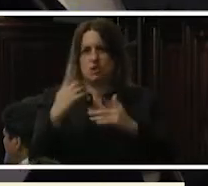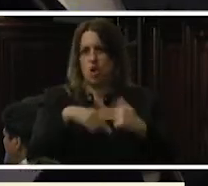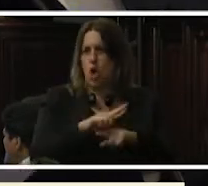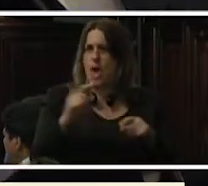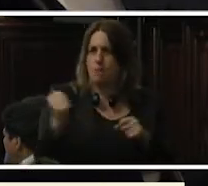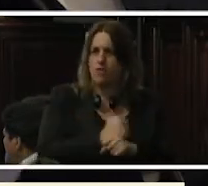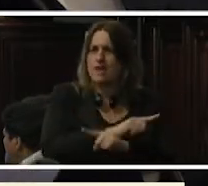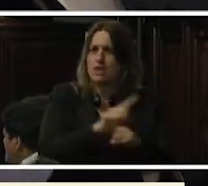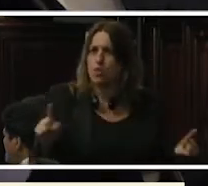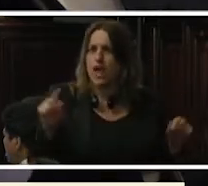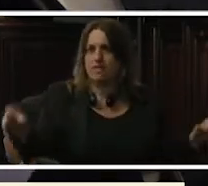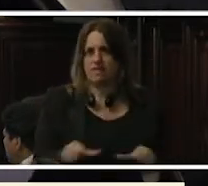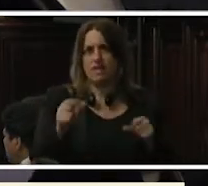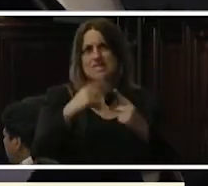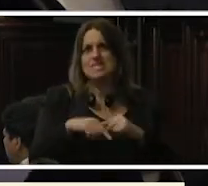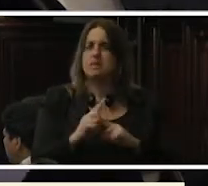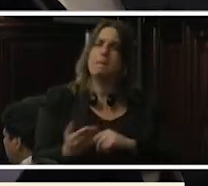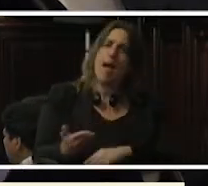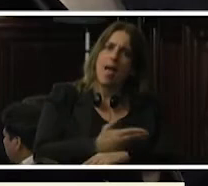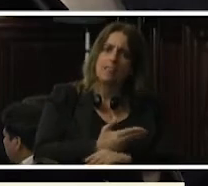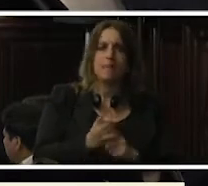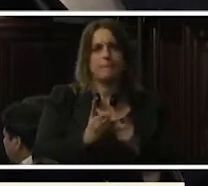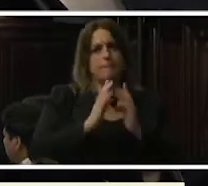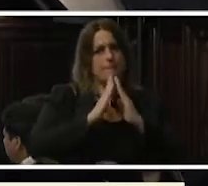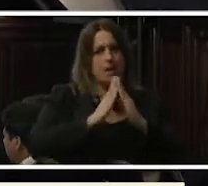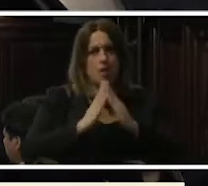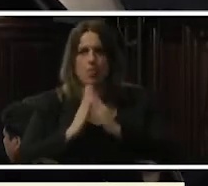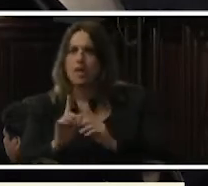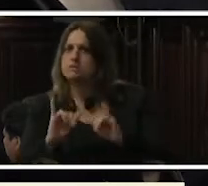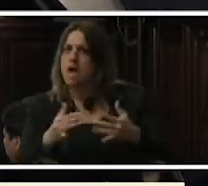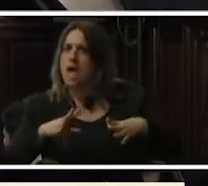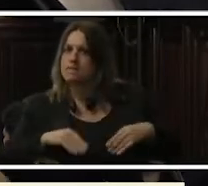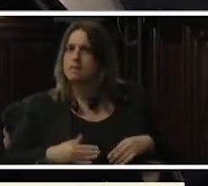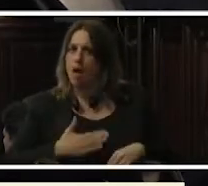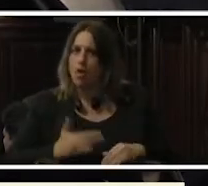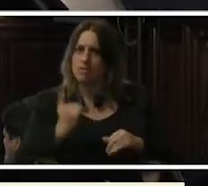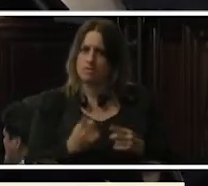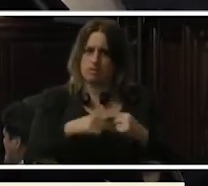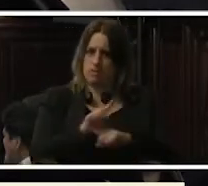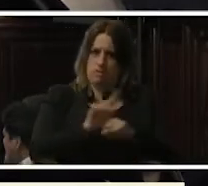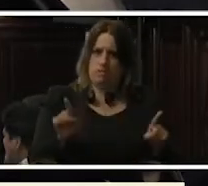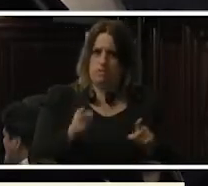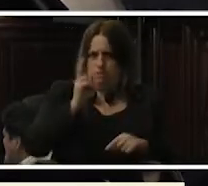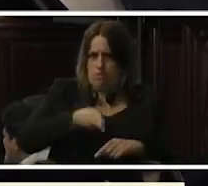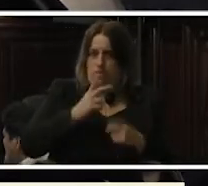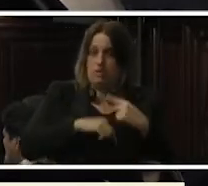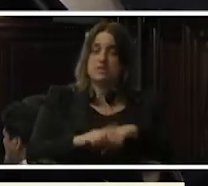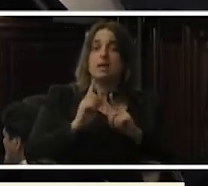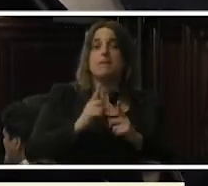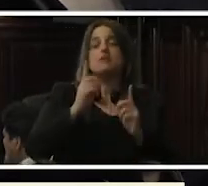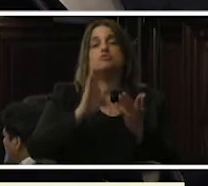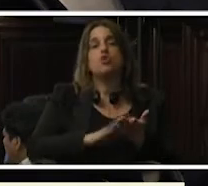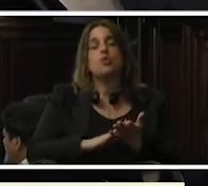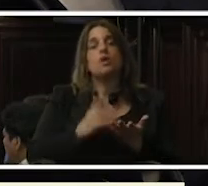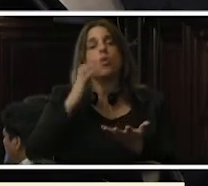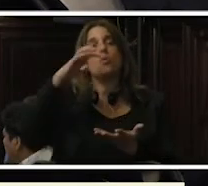actividad del mismo sin la realización de un proceso de consulta y consentimiento. El establecimiento de una